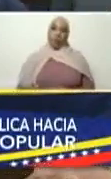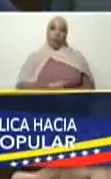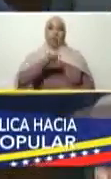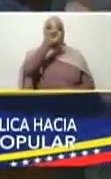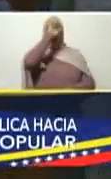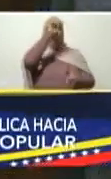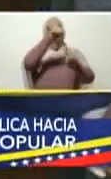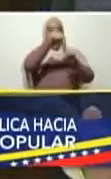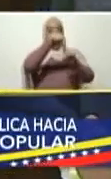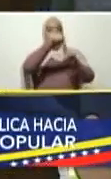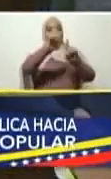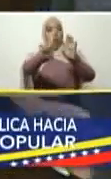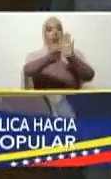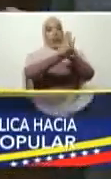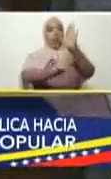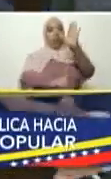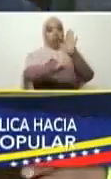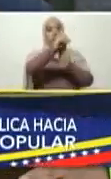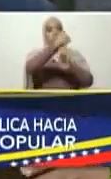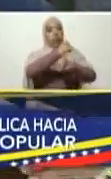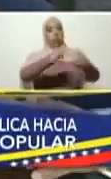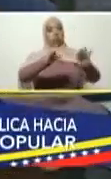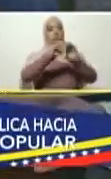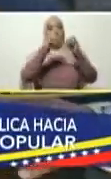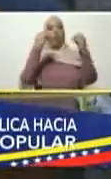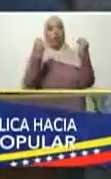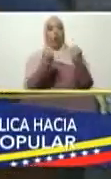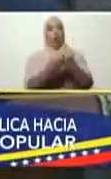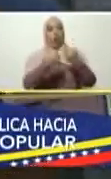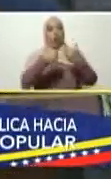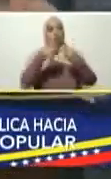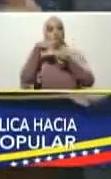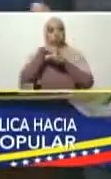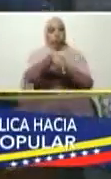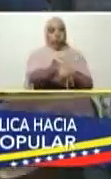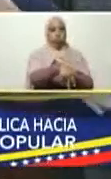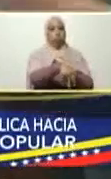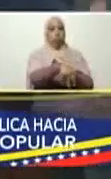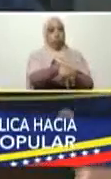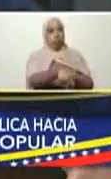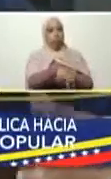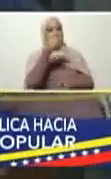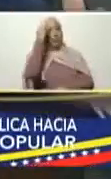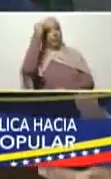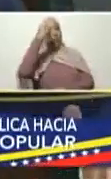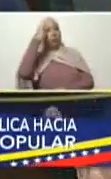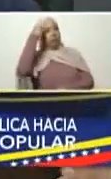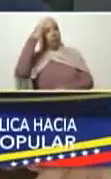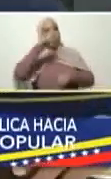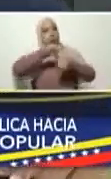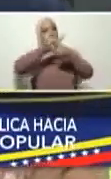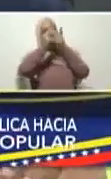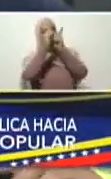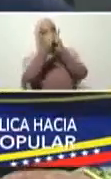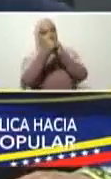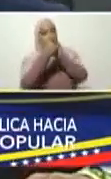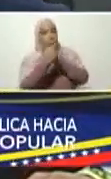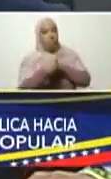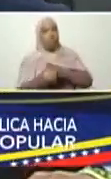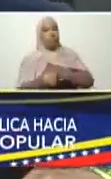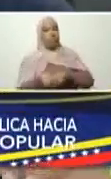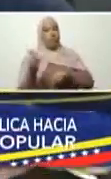de la ley, inclusive en el tema orgánico nos sentimos a veces atados. Y justamente pensamos, debe haber un cambio, debe haber una reforma, y tal cual